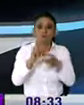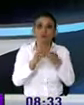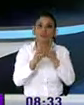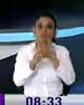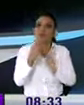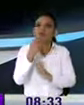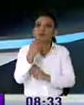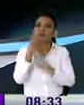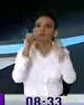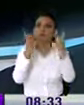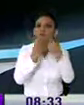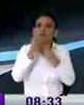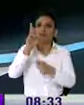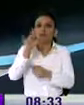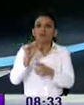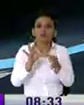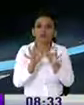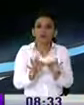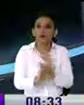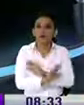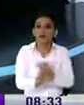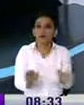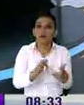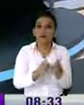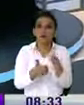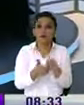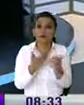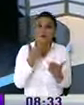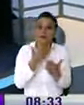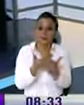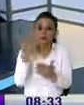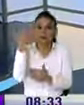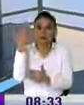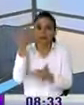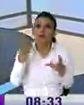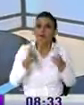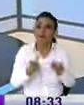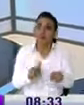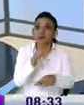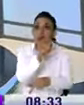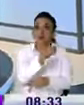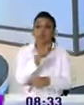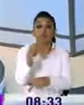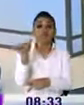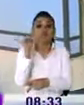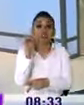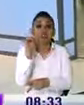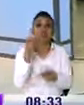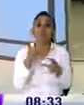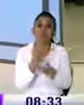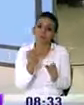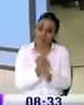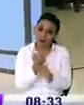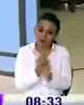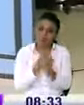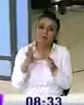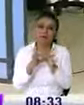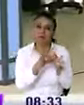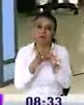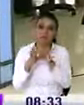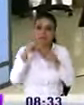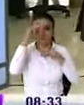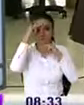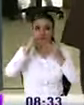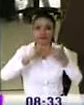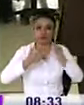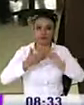es de Santa Rosa, arreglado el problema. Así que también la alcaldía de allá del cantón Rumiñahui, trabajando de la mano con nosotros. Qué bueno, muy y bien.